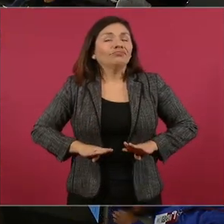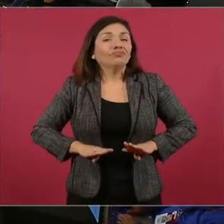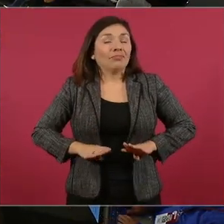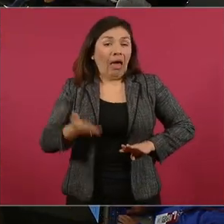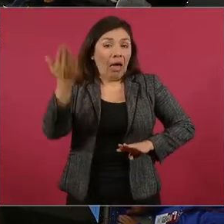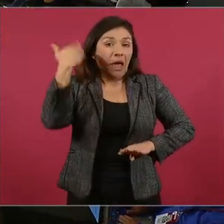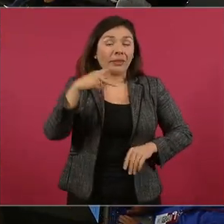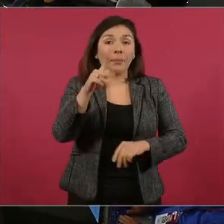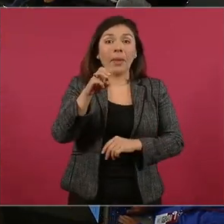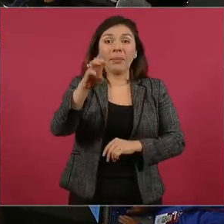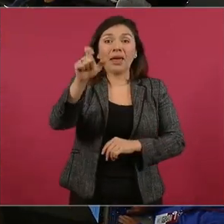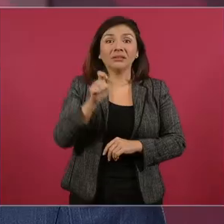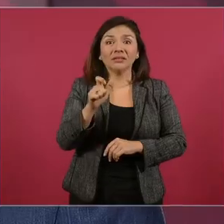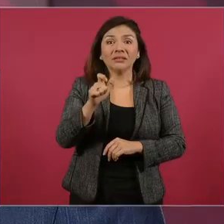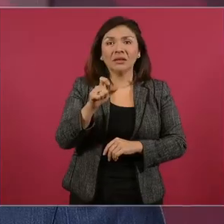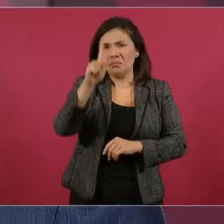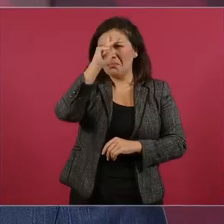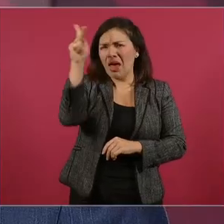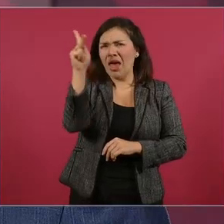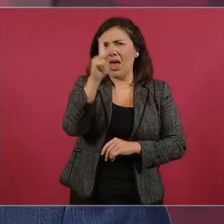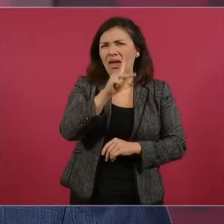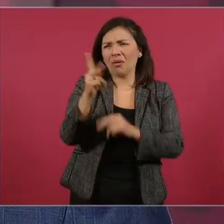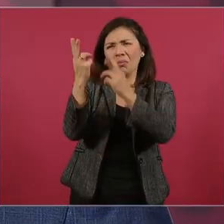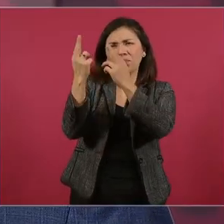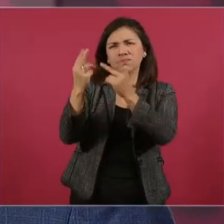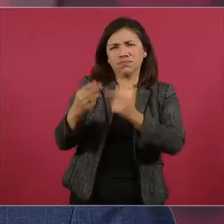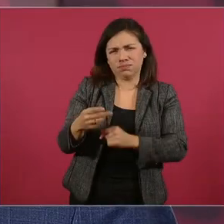dejaron Pemex estos corruptos,